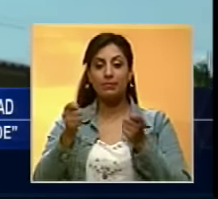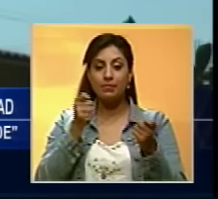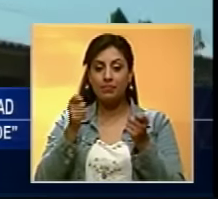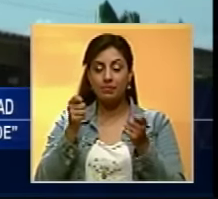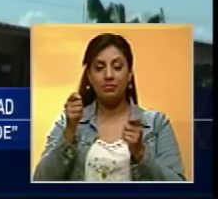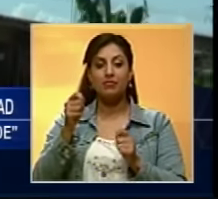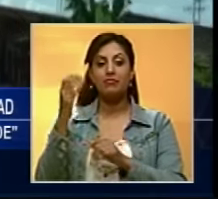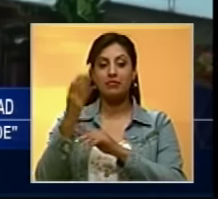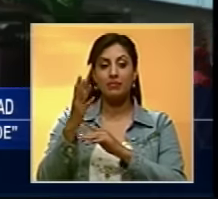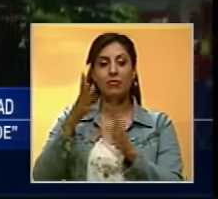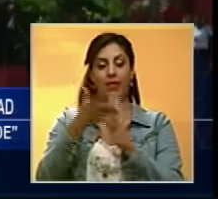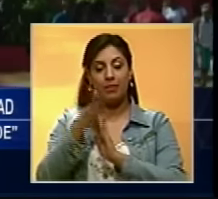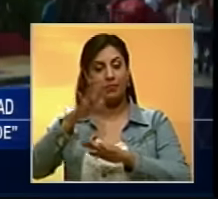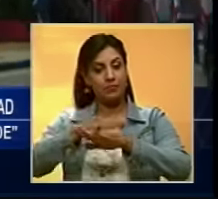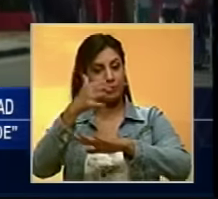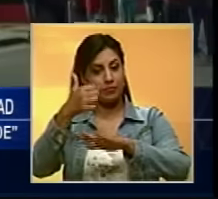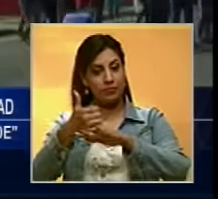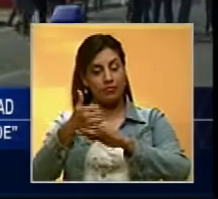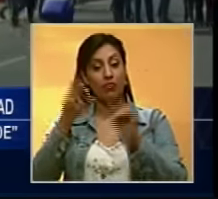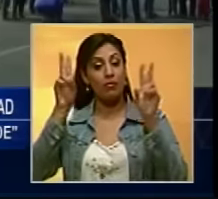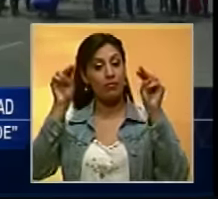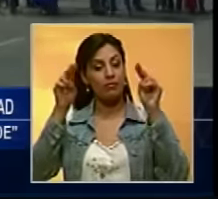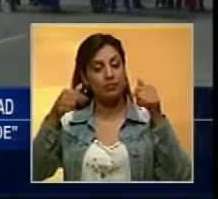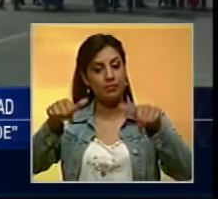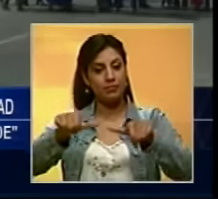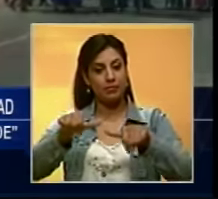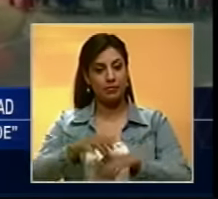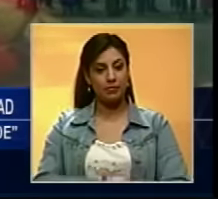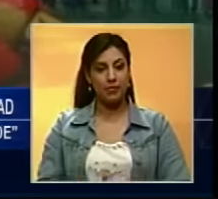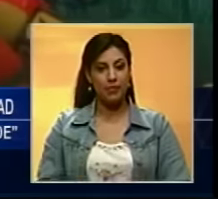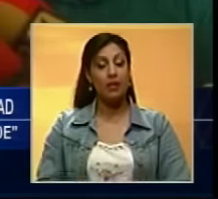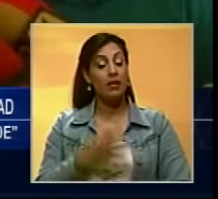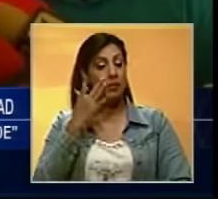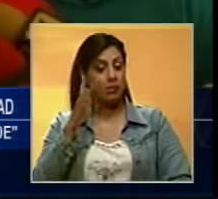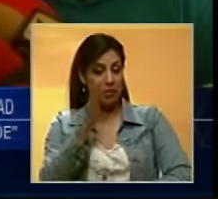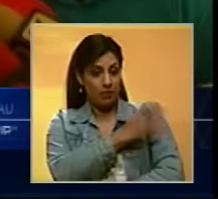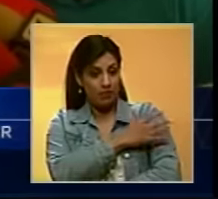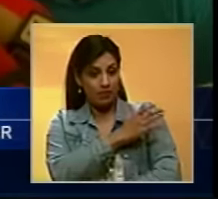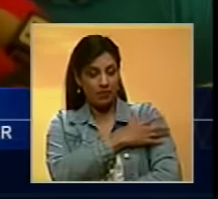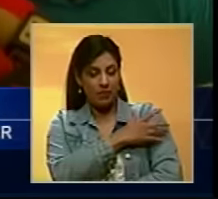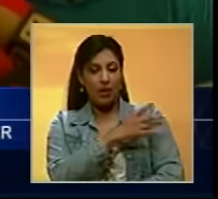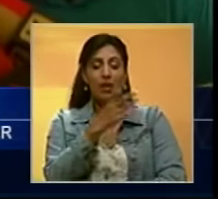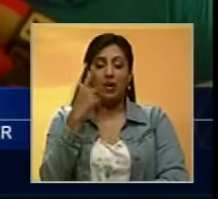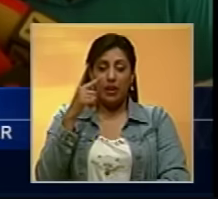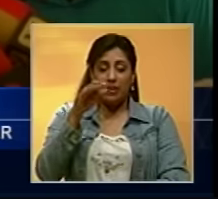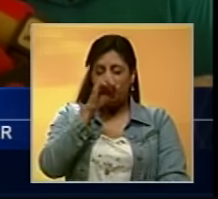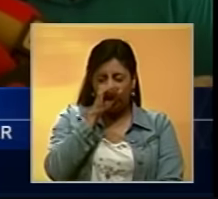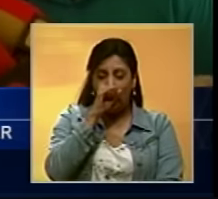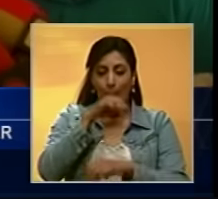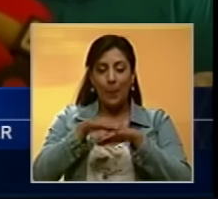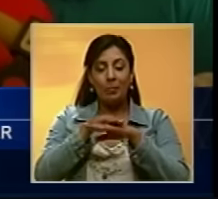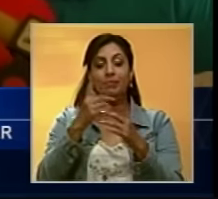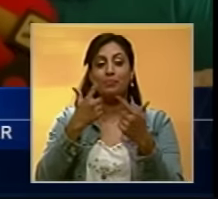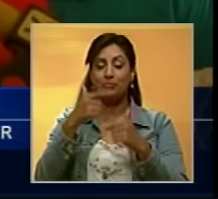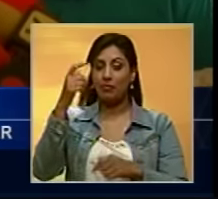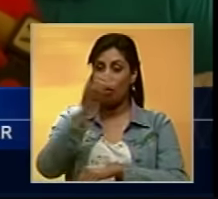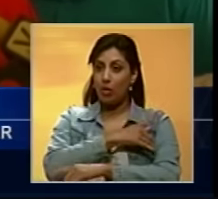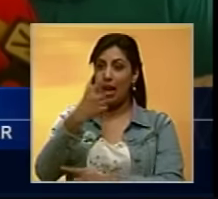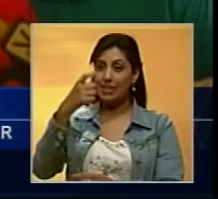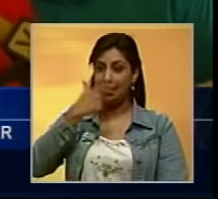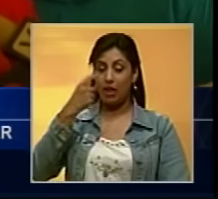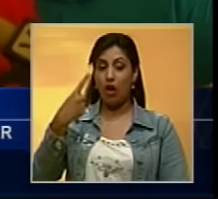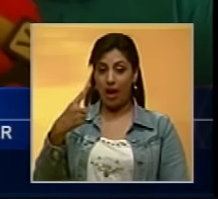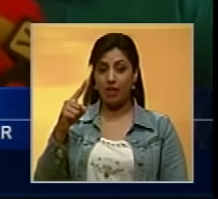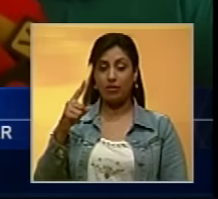medidas penales para los culpables del supuesto fraude si la oposición porque creo que hay una oposición seria y hay un